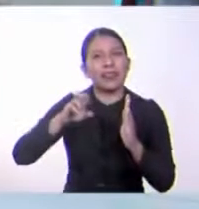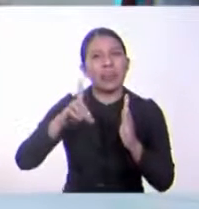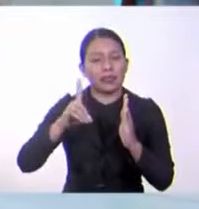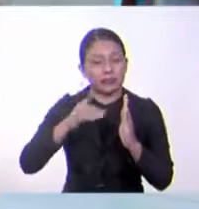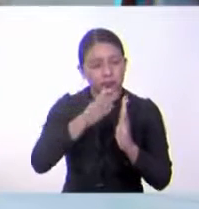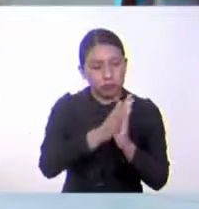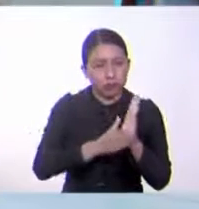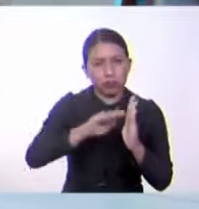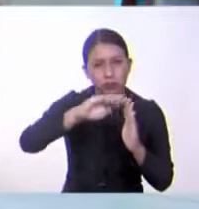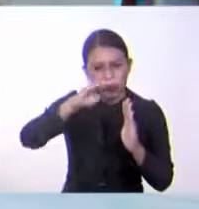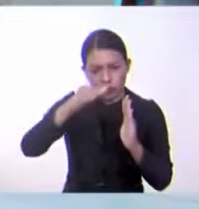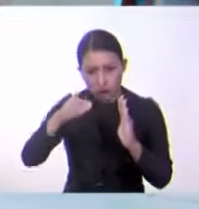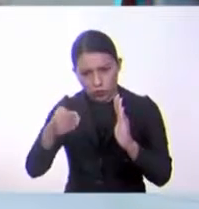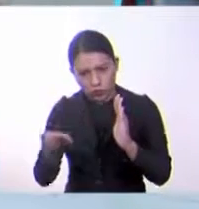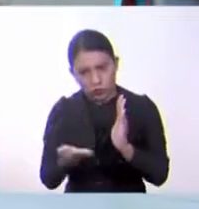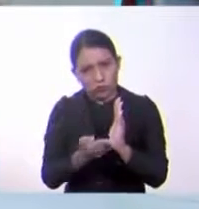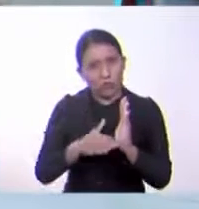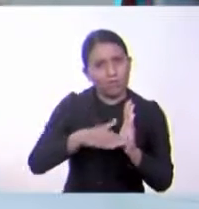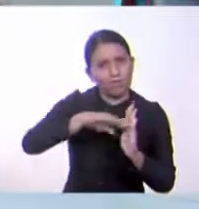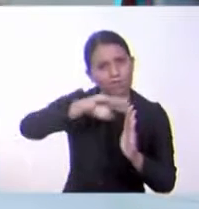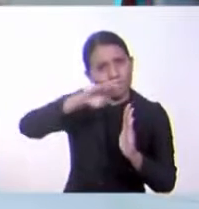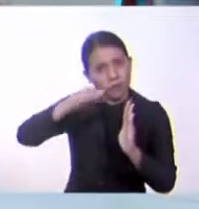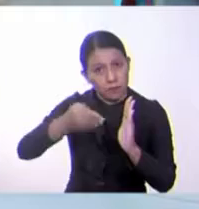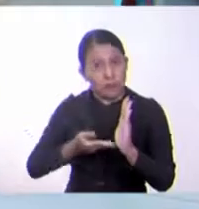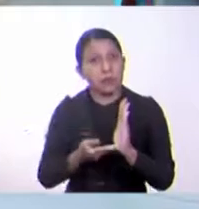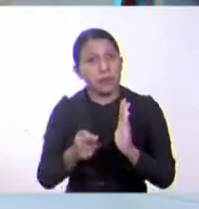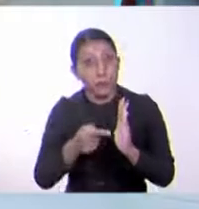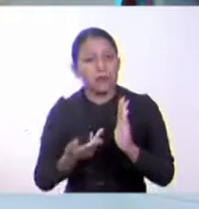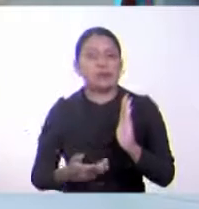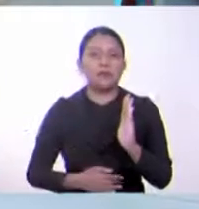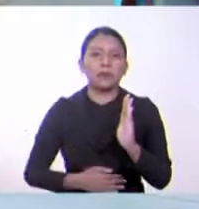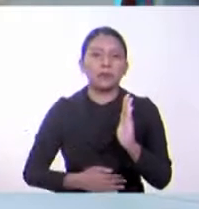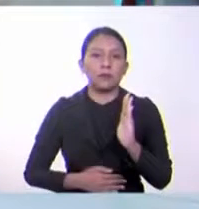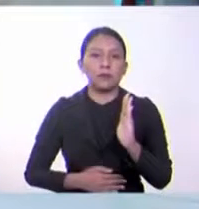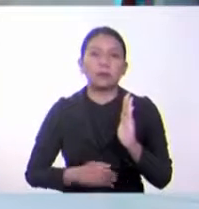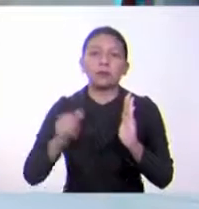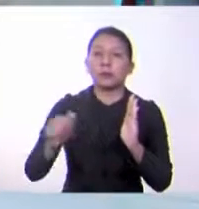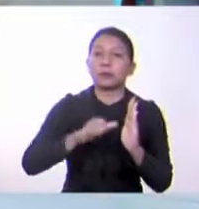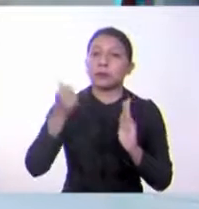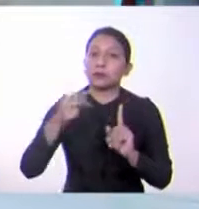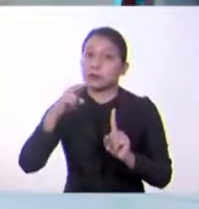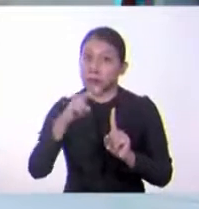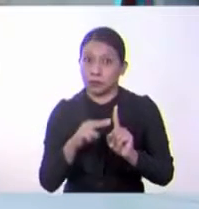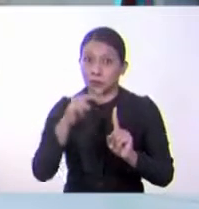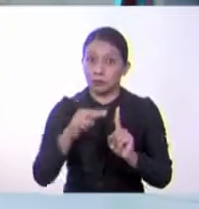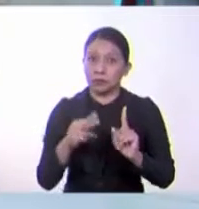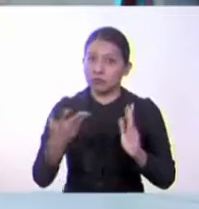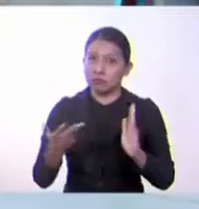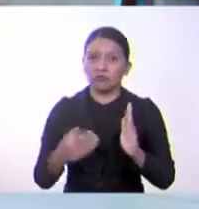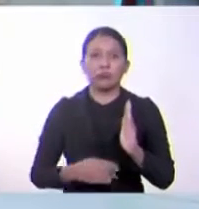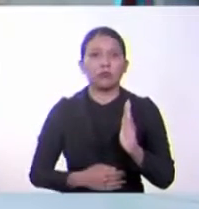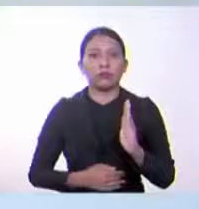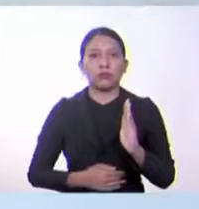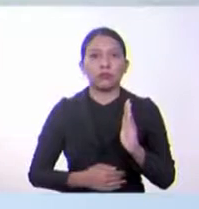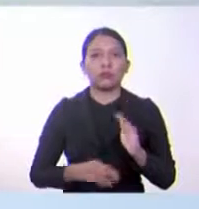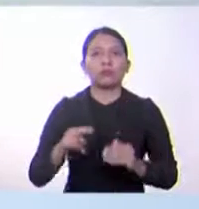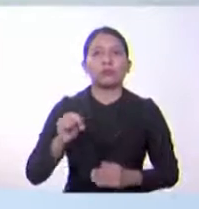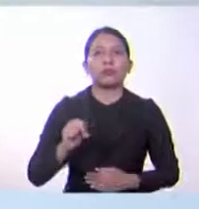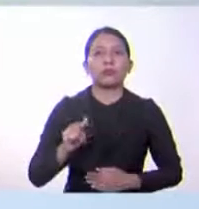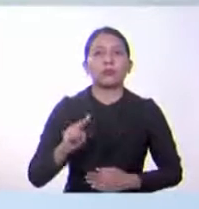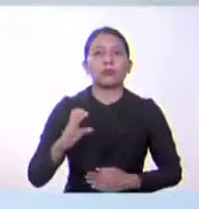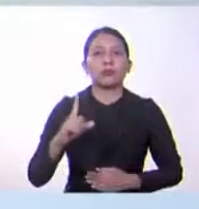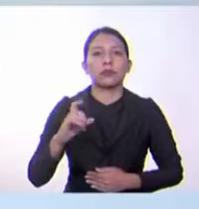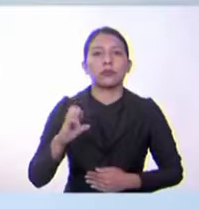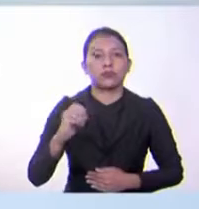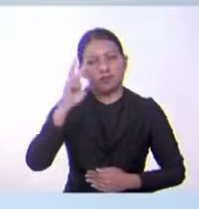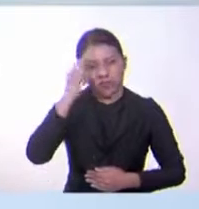las bacterias y acabamos de decir los hongos. Otra característica prominente es el núcleo, ya que el núcleo